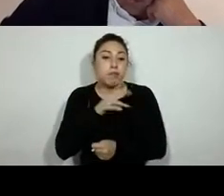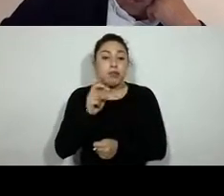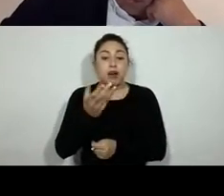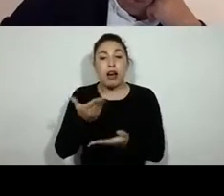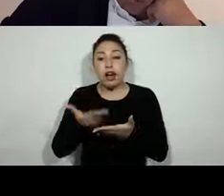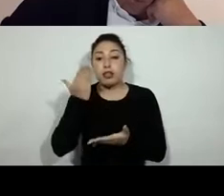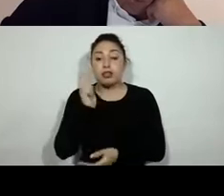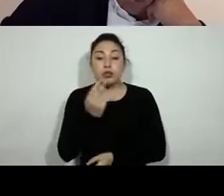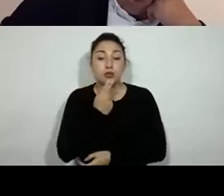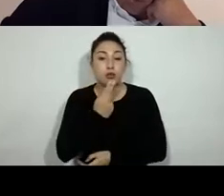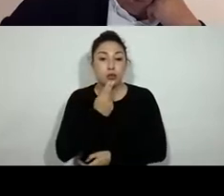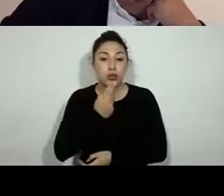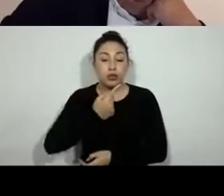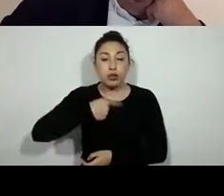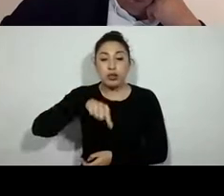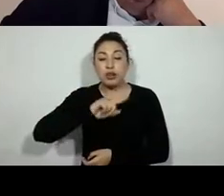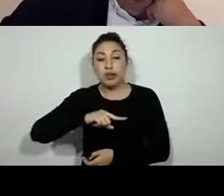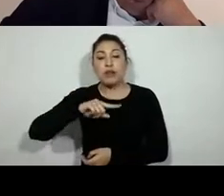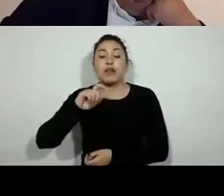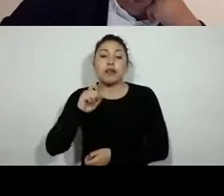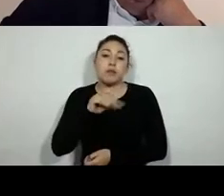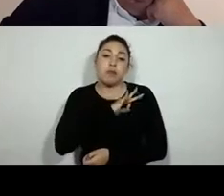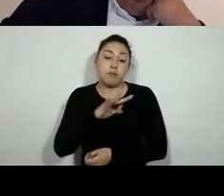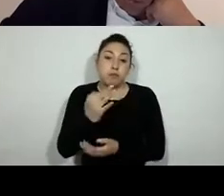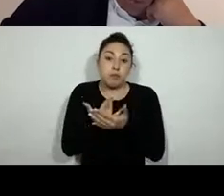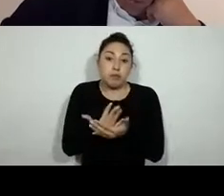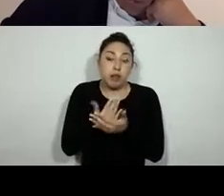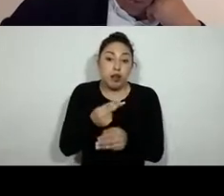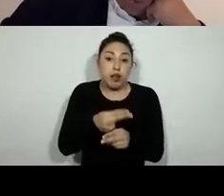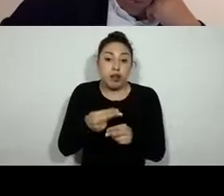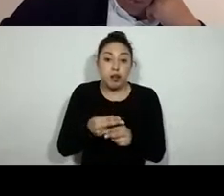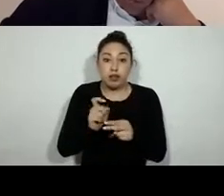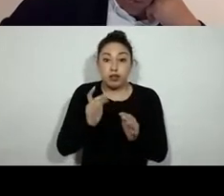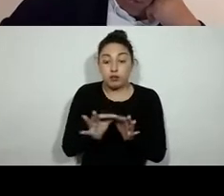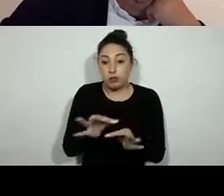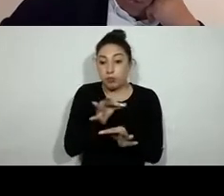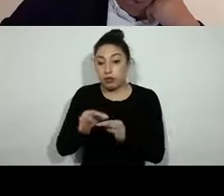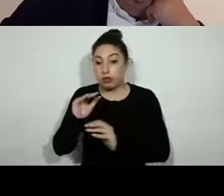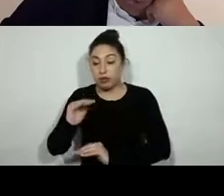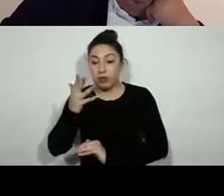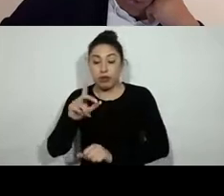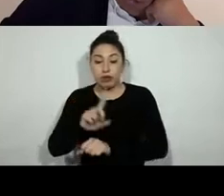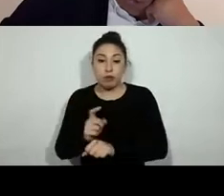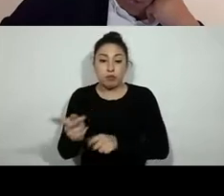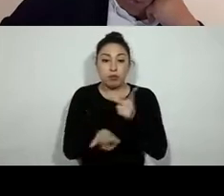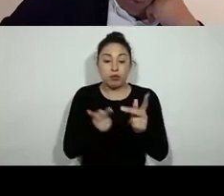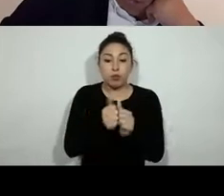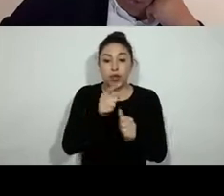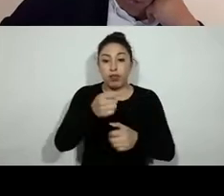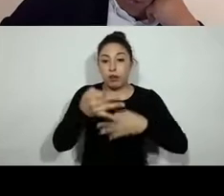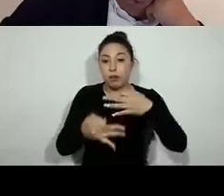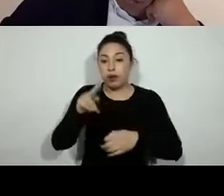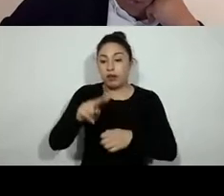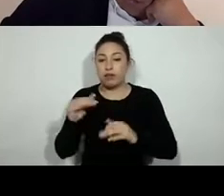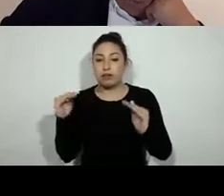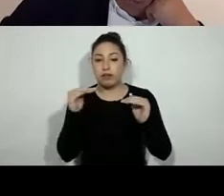esperado, cuando menos en la división de poderes, sí preguntarle al tribunal, que hizo muy mal en no buscar a la presidenta para